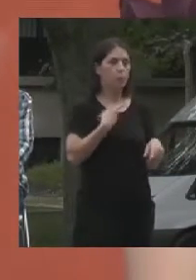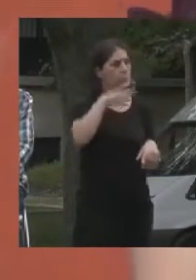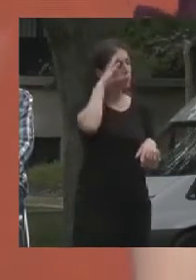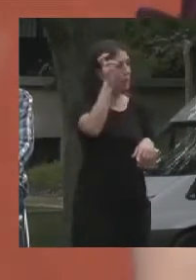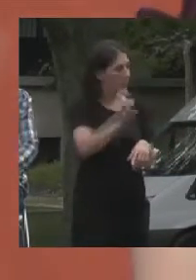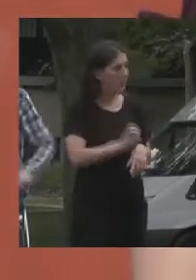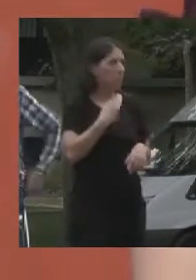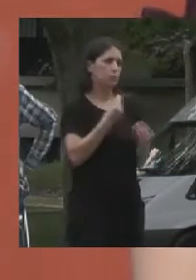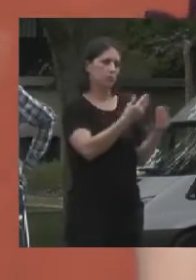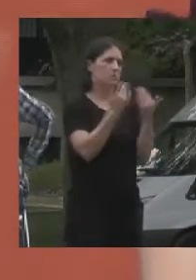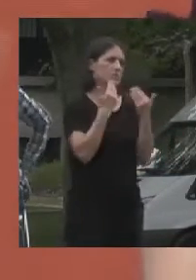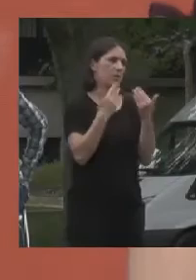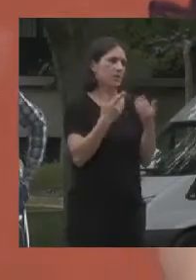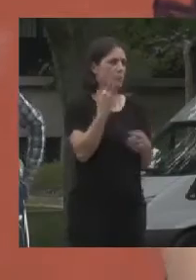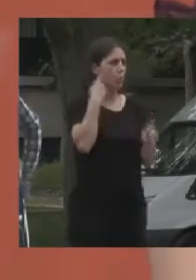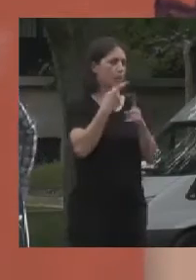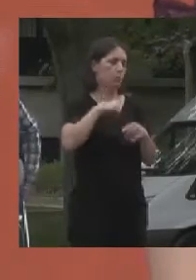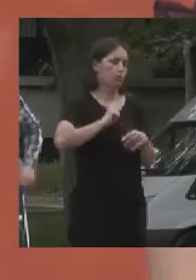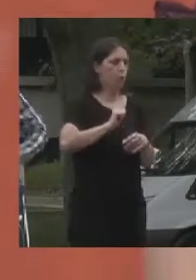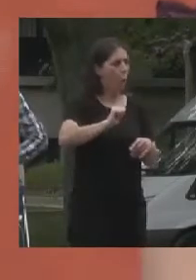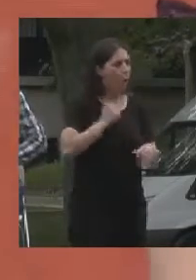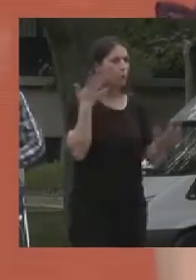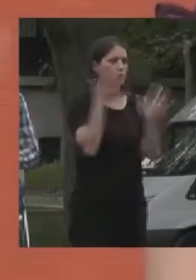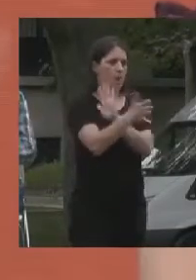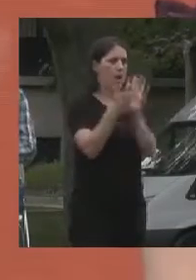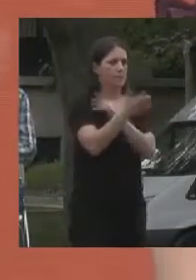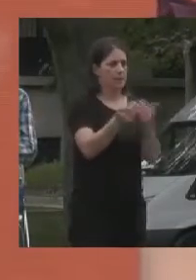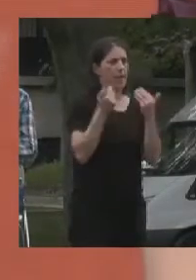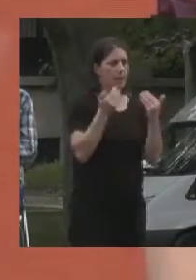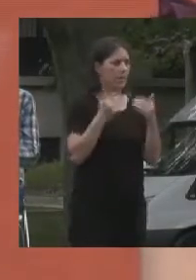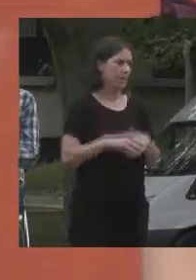gracias por estar aquí, por nos dar a oportunidade de explicar.